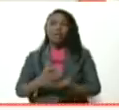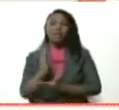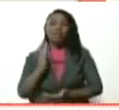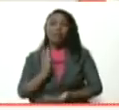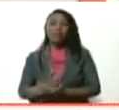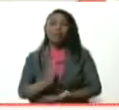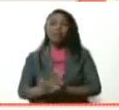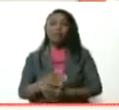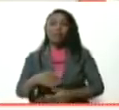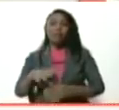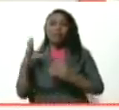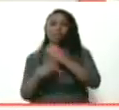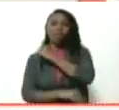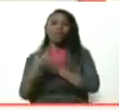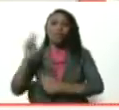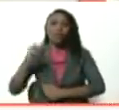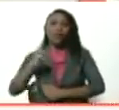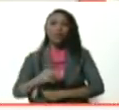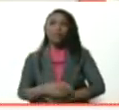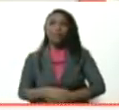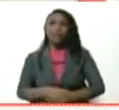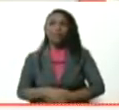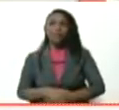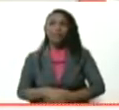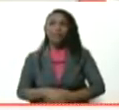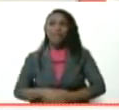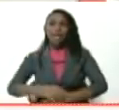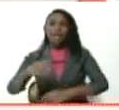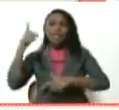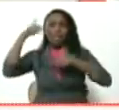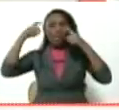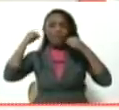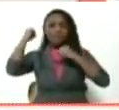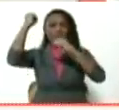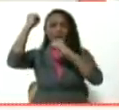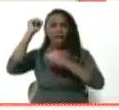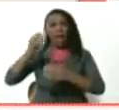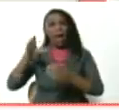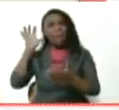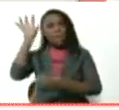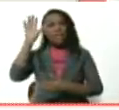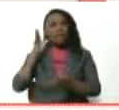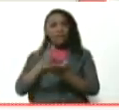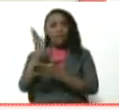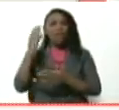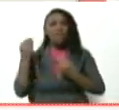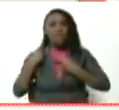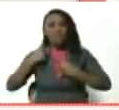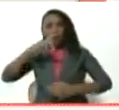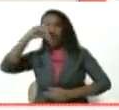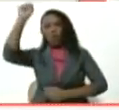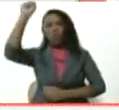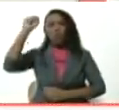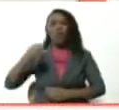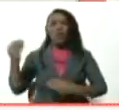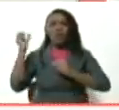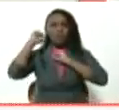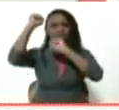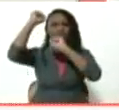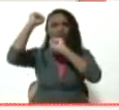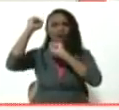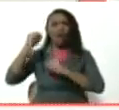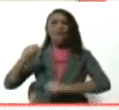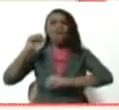siempre. Traidores nunca. ¡Chávez vive! La patria sigue. ¡Viva Nicolás Maduro! ¡Que viva! ¡Viva